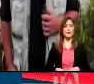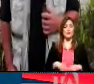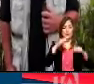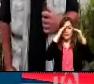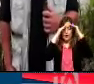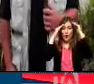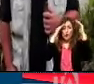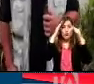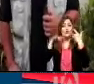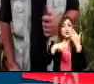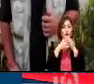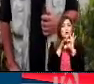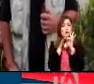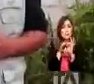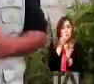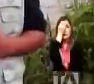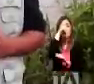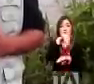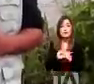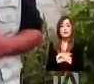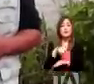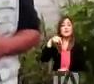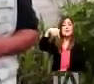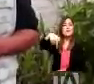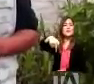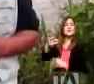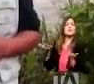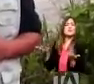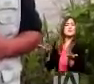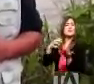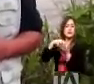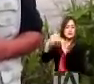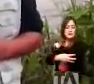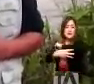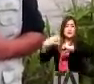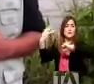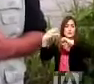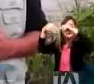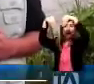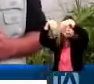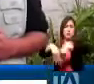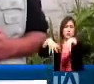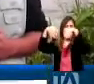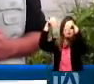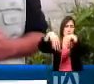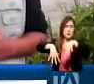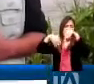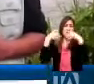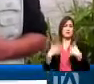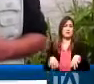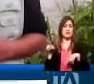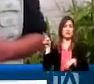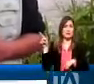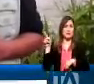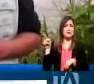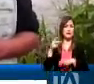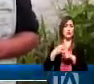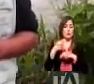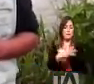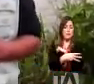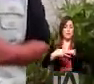Saludos cordiales, compañeros, ¿qué tal? Buenas tardes desde la provincia de Pastaza, donde las fuertes lluvias han generado el desbordamiento del